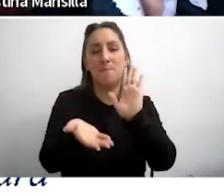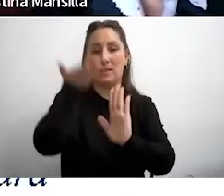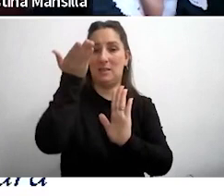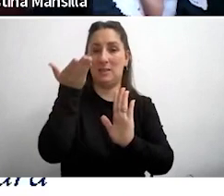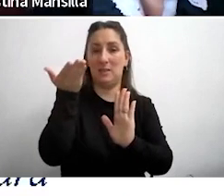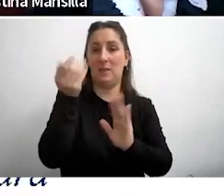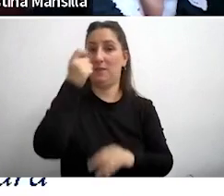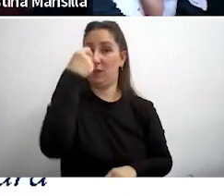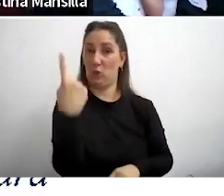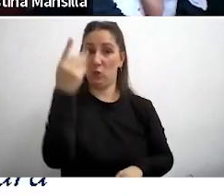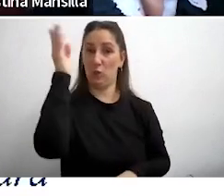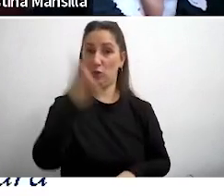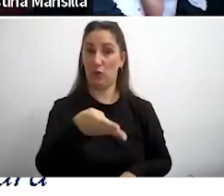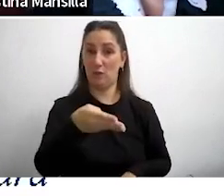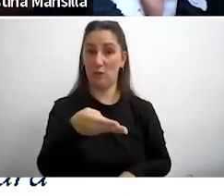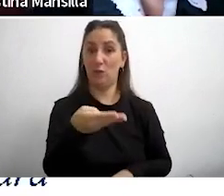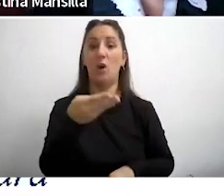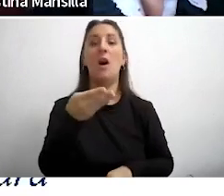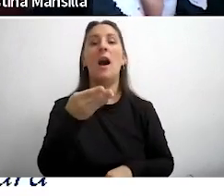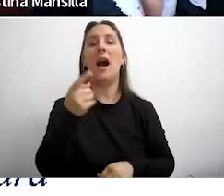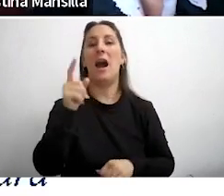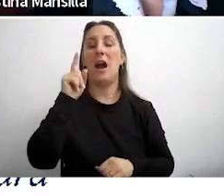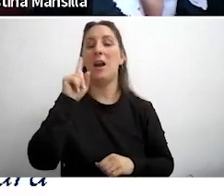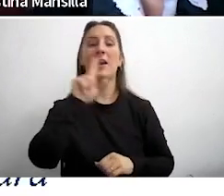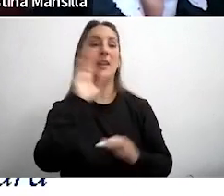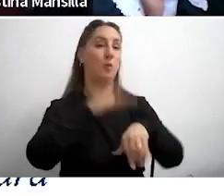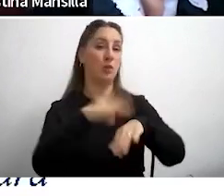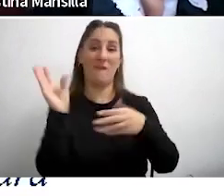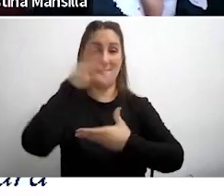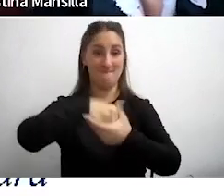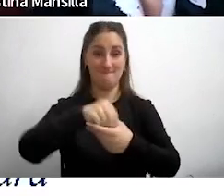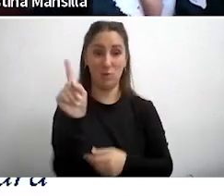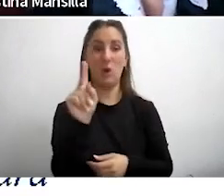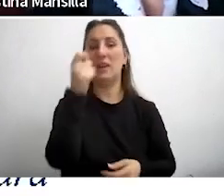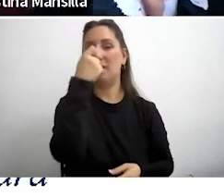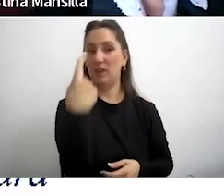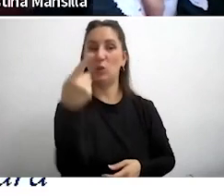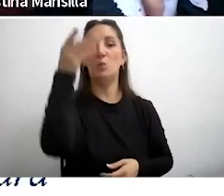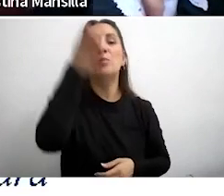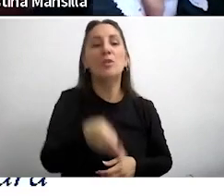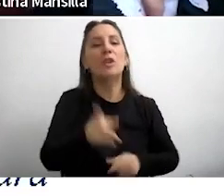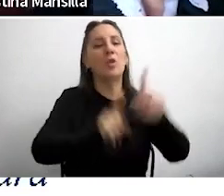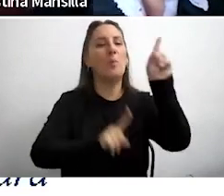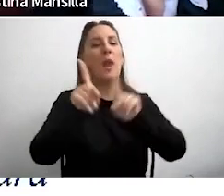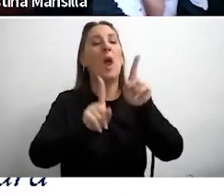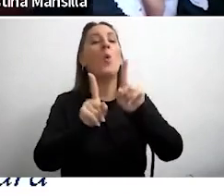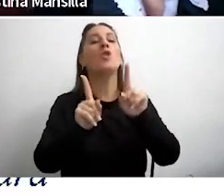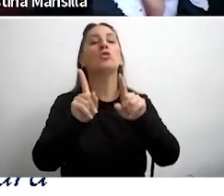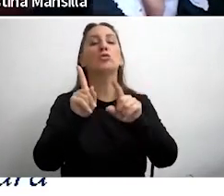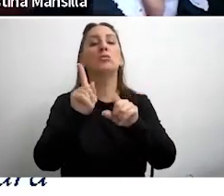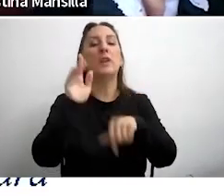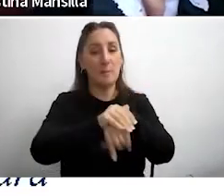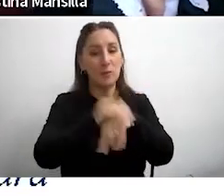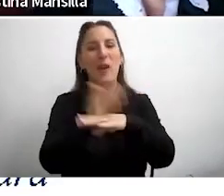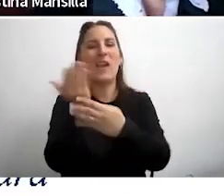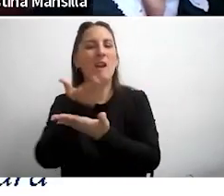al 21% a responsables no incluidos y 21% para aquellos responsables